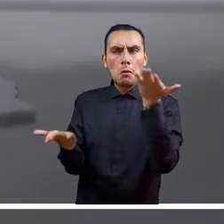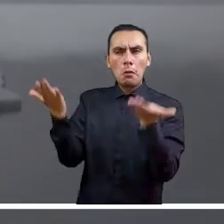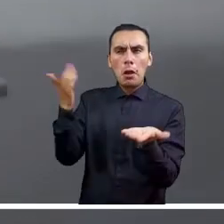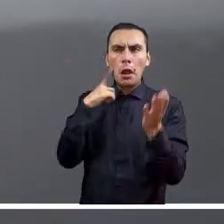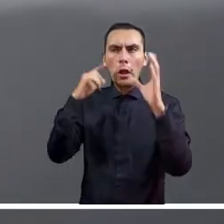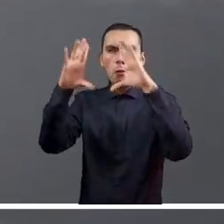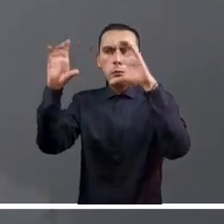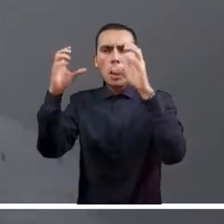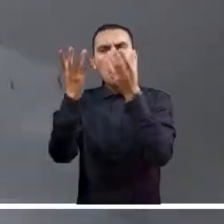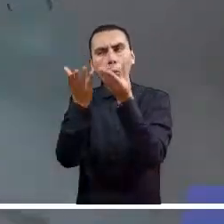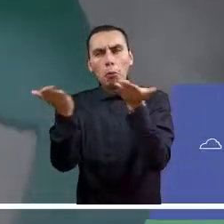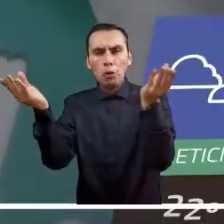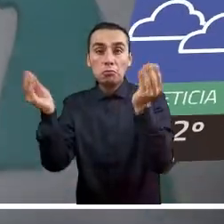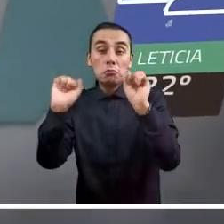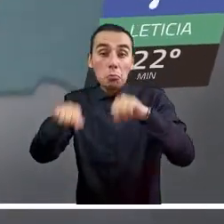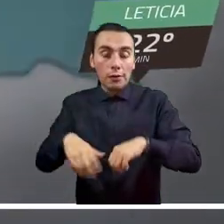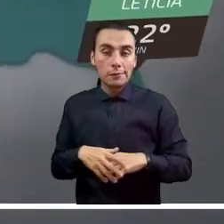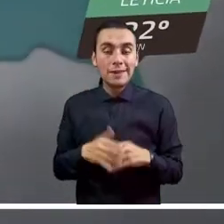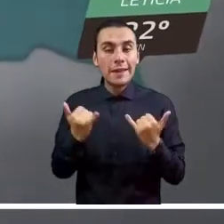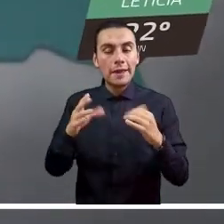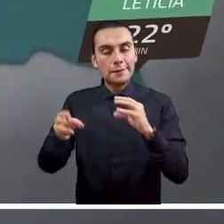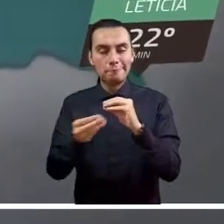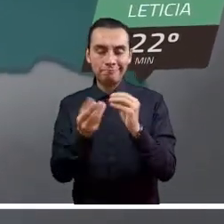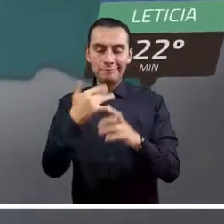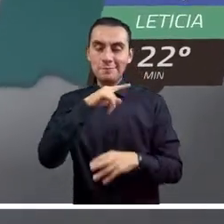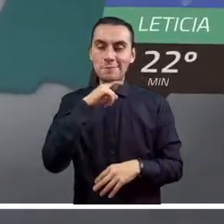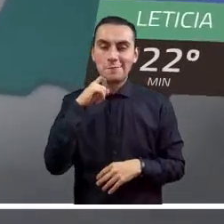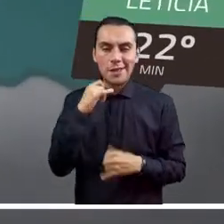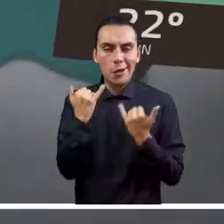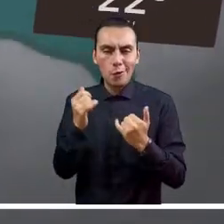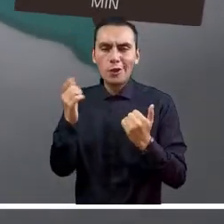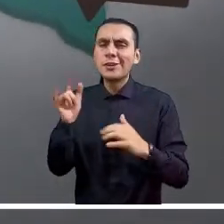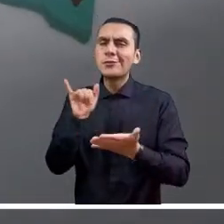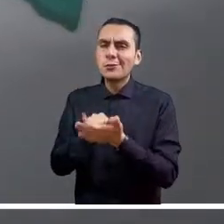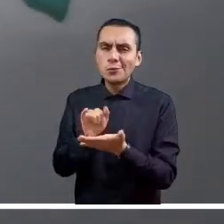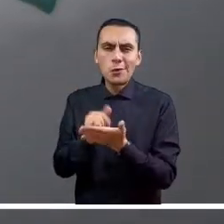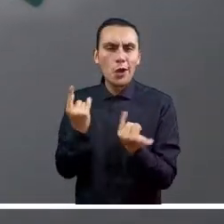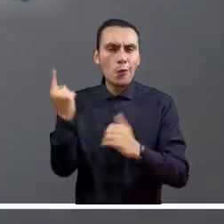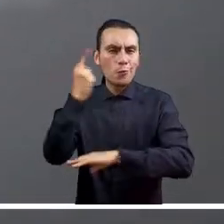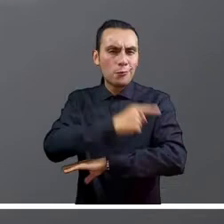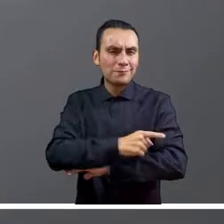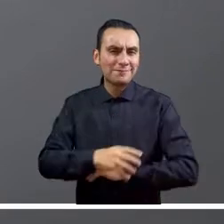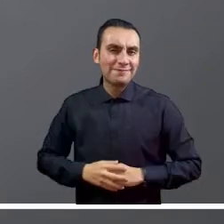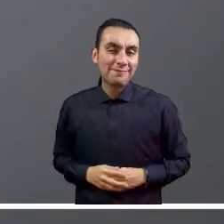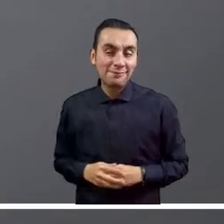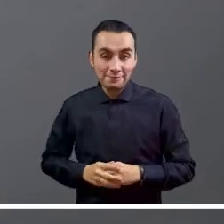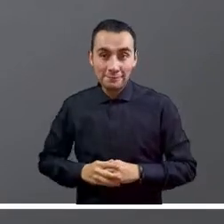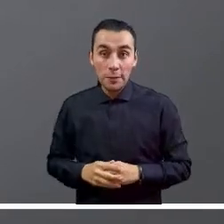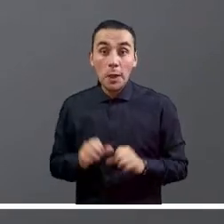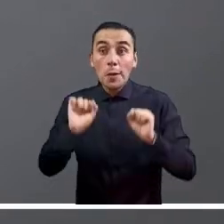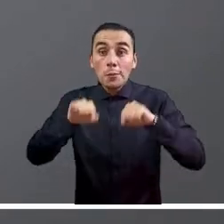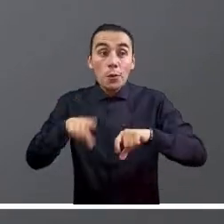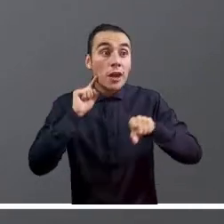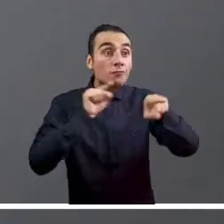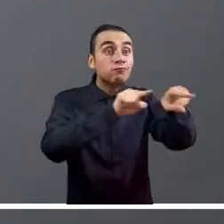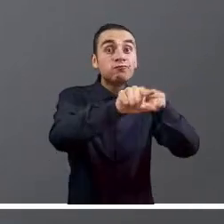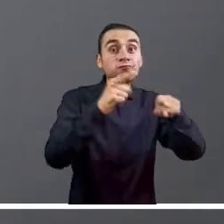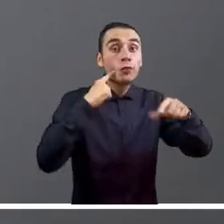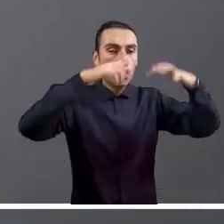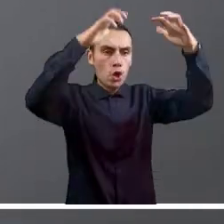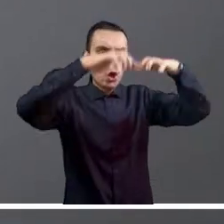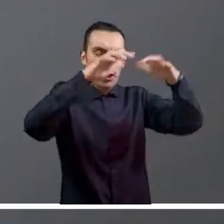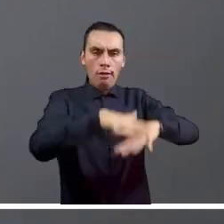lluvias importantes. Por otra parte, durante la noche amazónica se contemplan algunas lloviznas intermitentes en sectores del